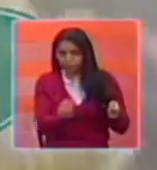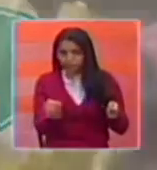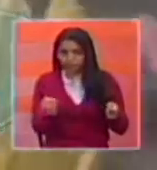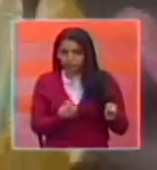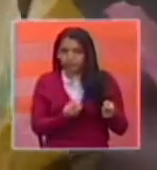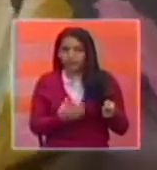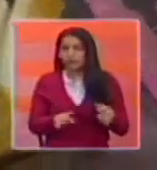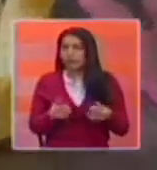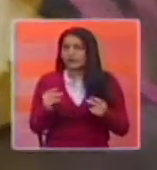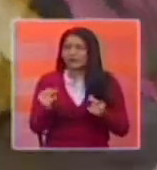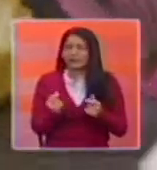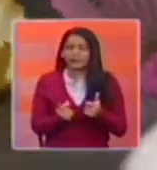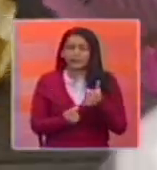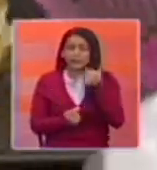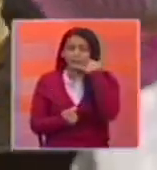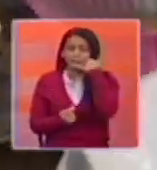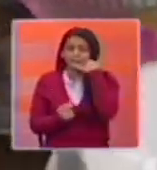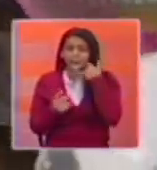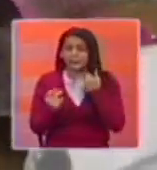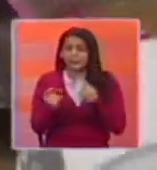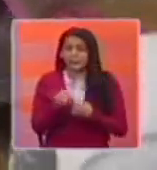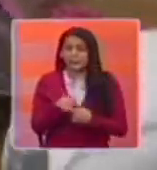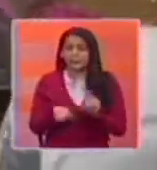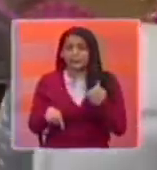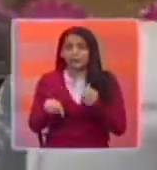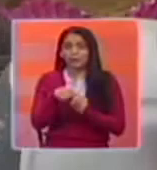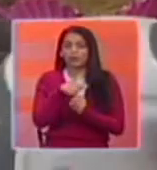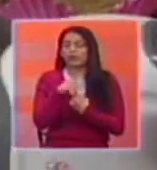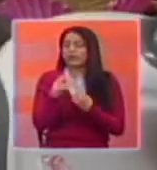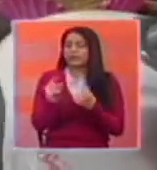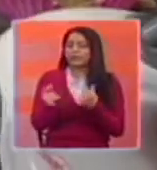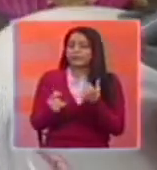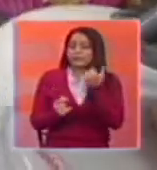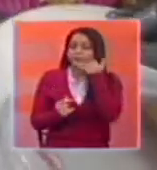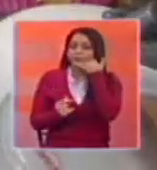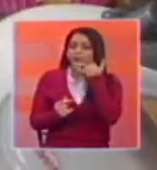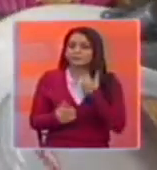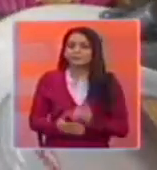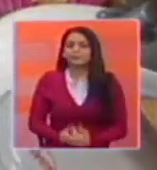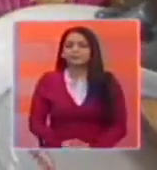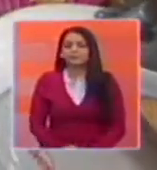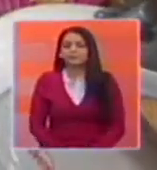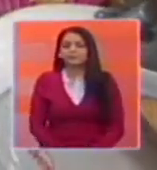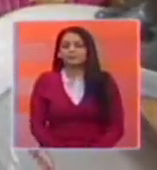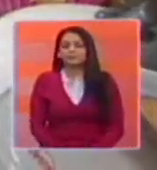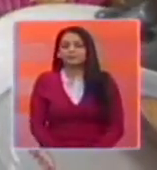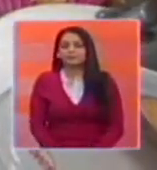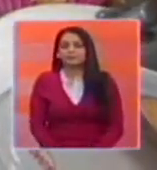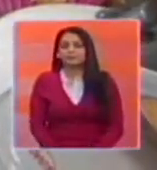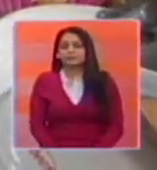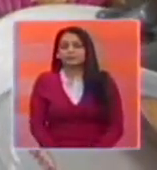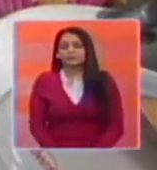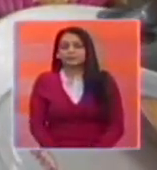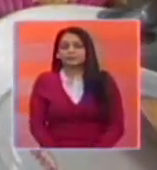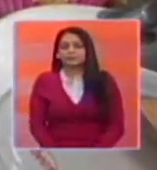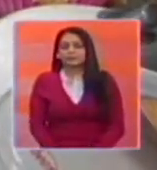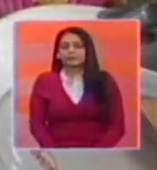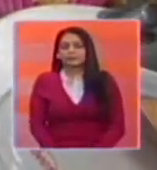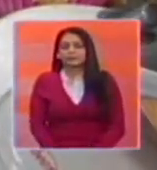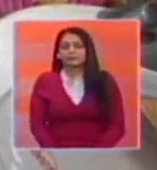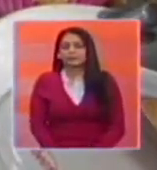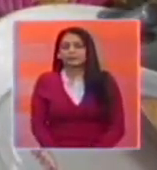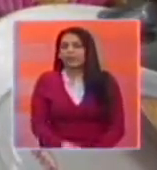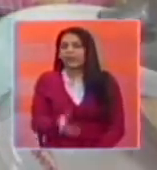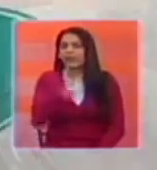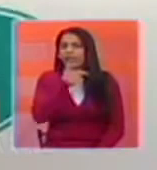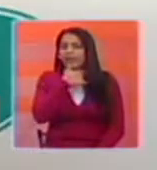Una llamadita rapidita antes de irme al corte para regresar con ustedes, ¿verdad? Aquí está. ¿Y quién está en